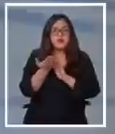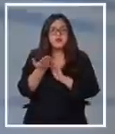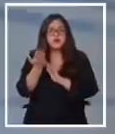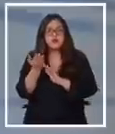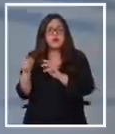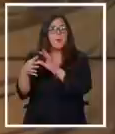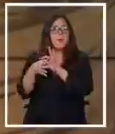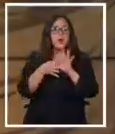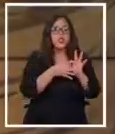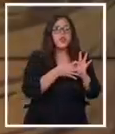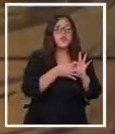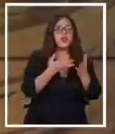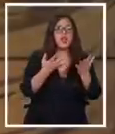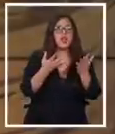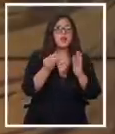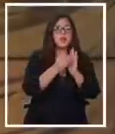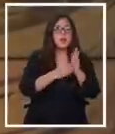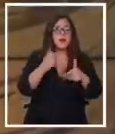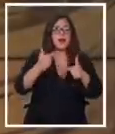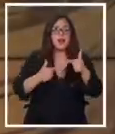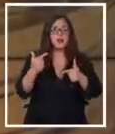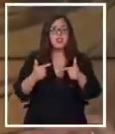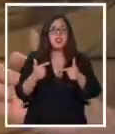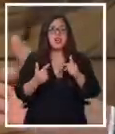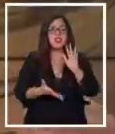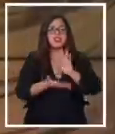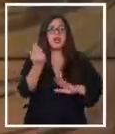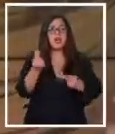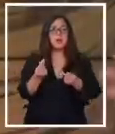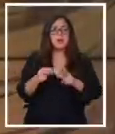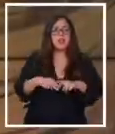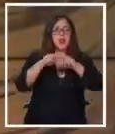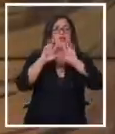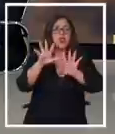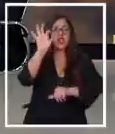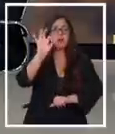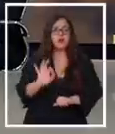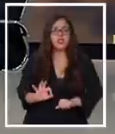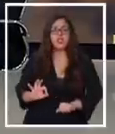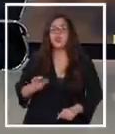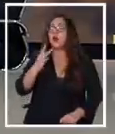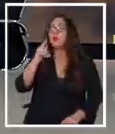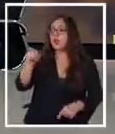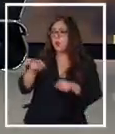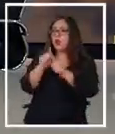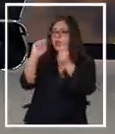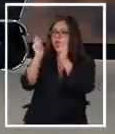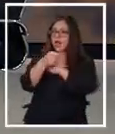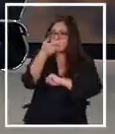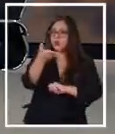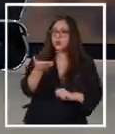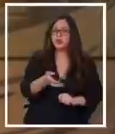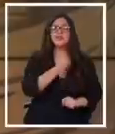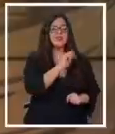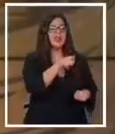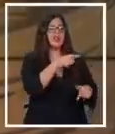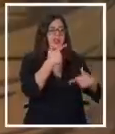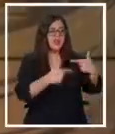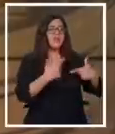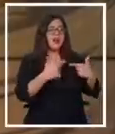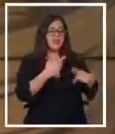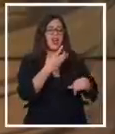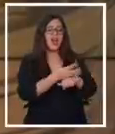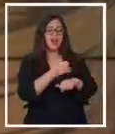debe a la política de los retiros hay una discusión a cambio de una discusión hay una discusión abierta respecto a que